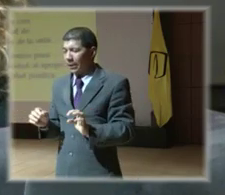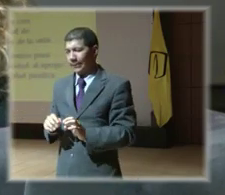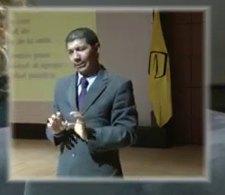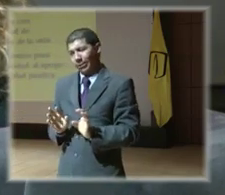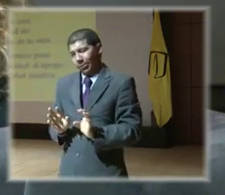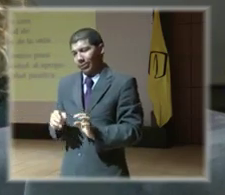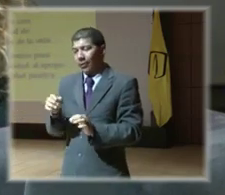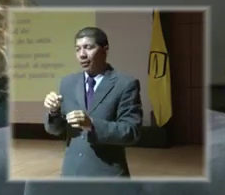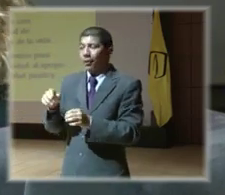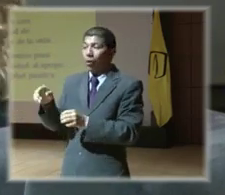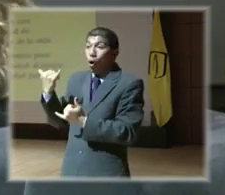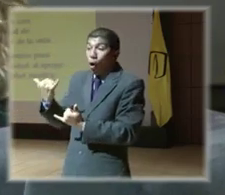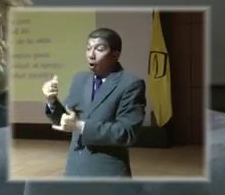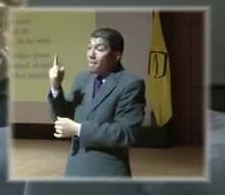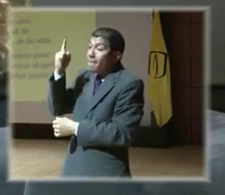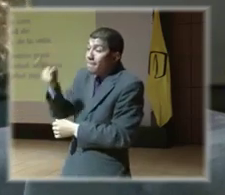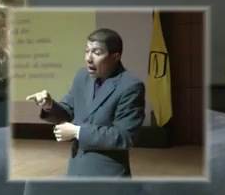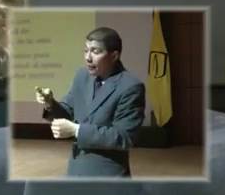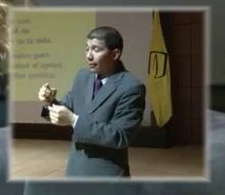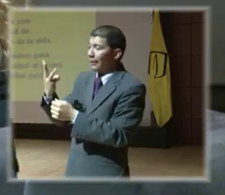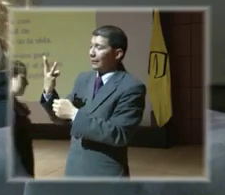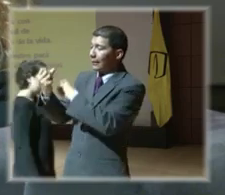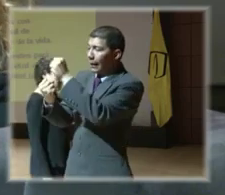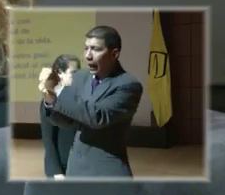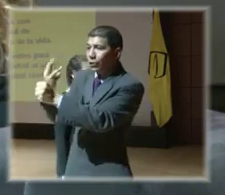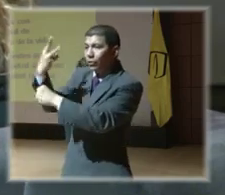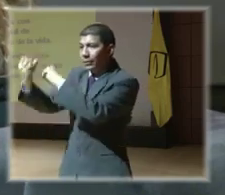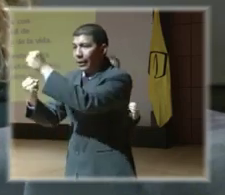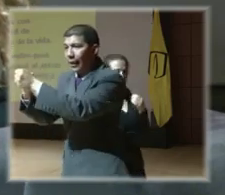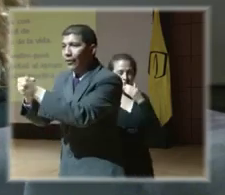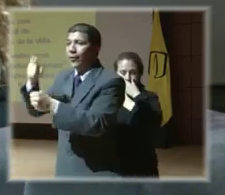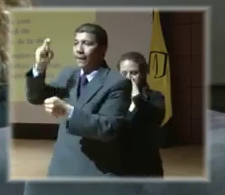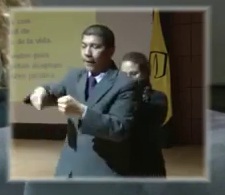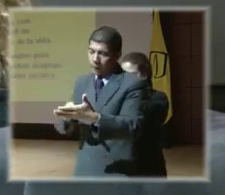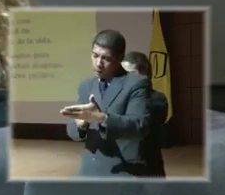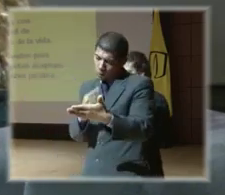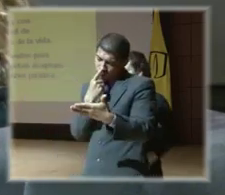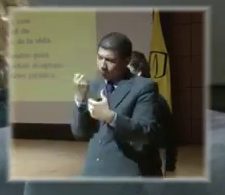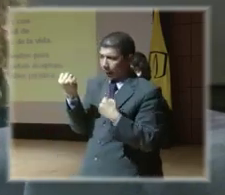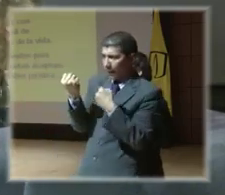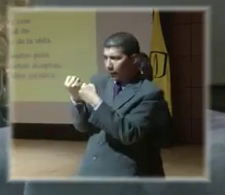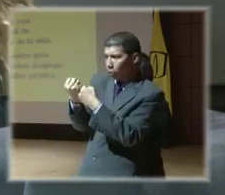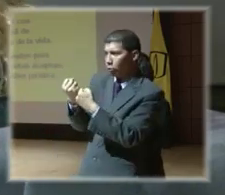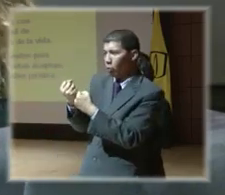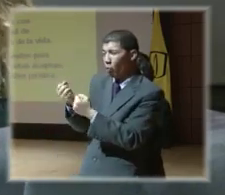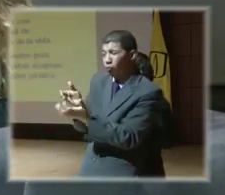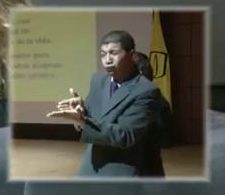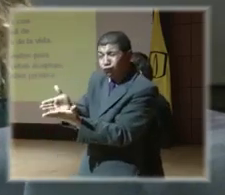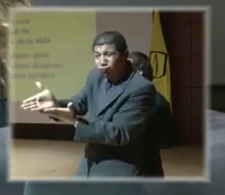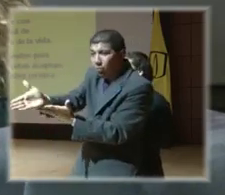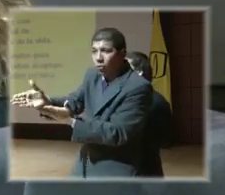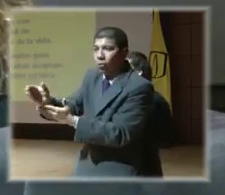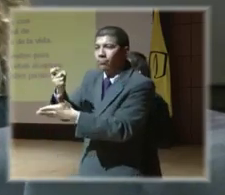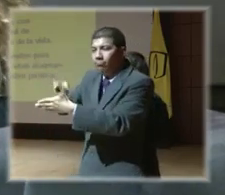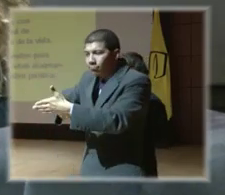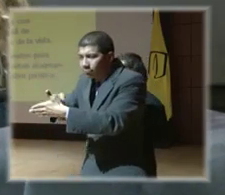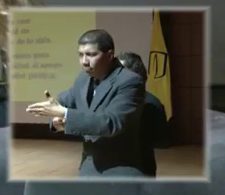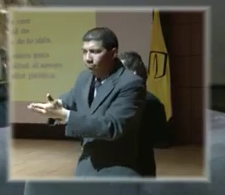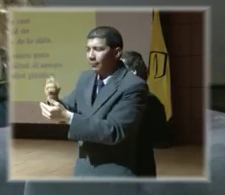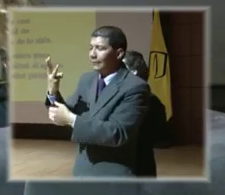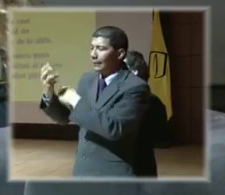esas sentencias, por ejemplo, cada 3 años como mínimo. Es decir, esto es un fenómeno dinámico, como la vida en sí misma. Entonces, esto